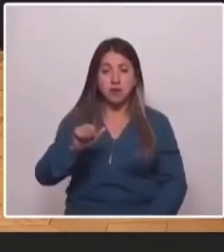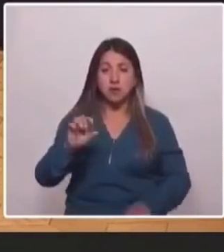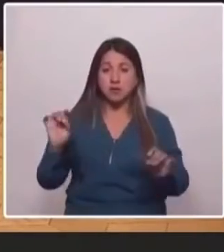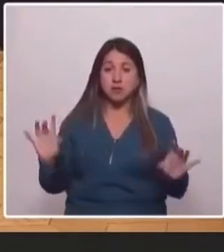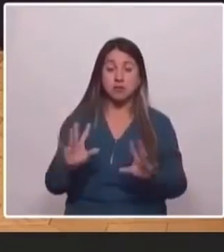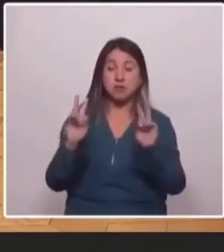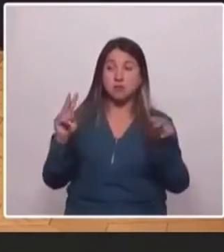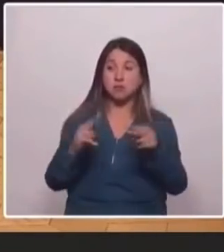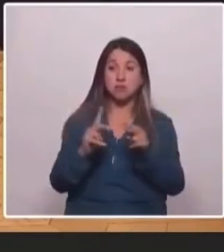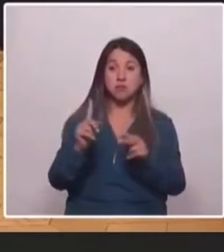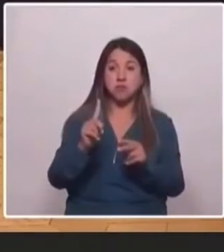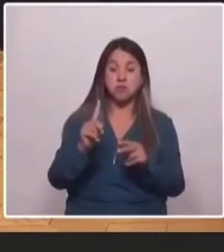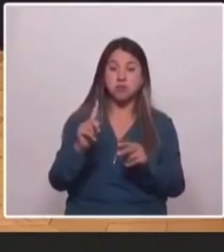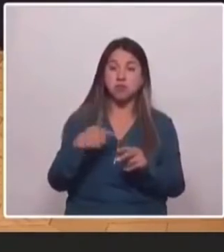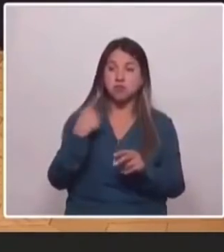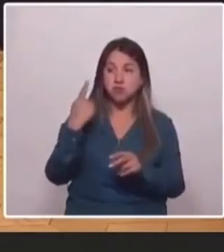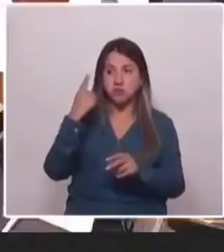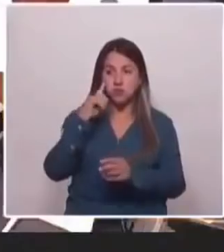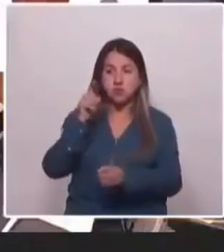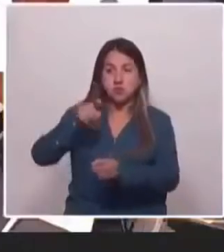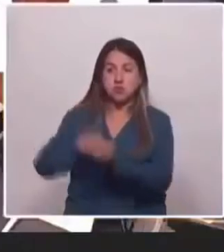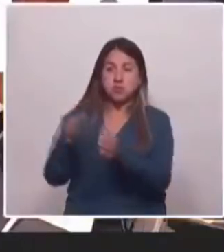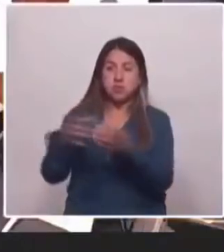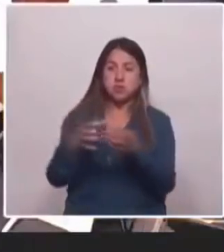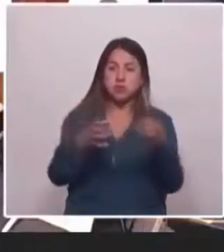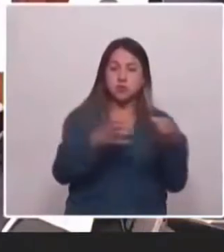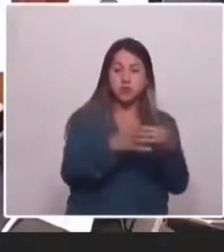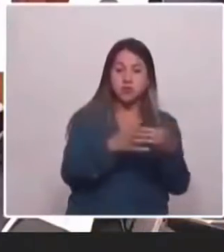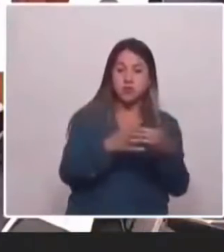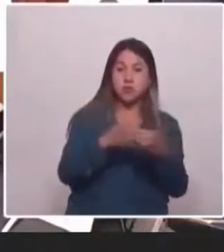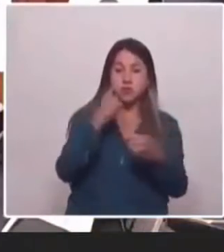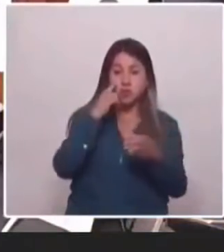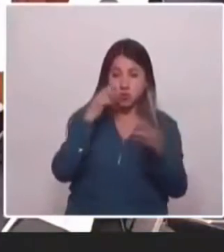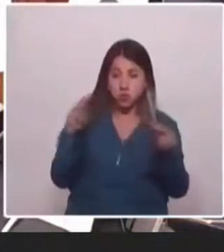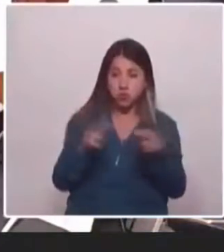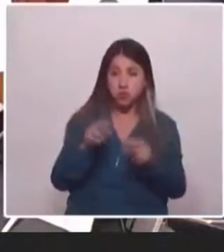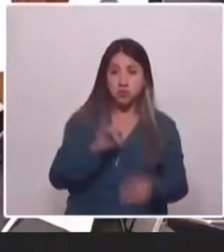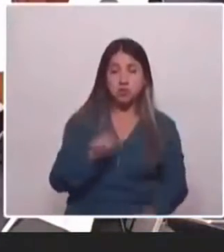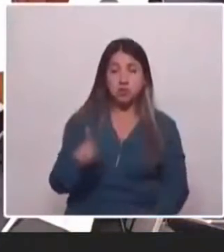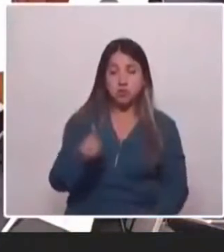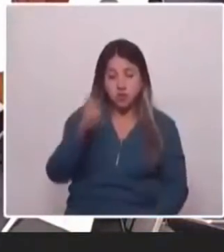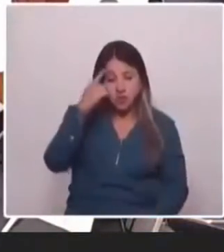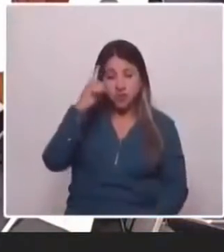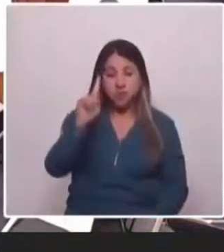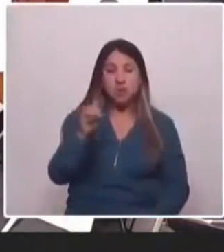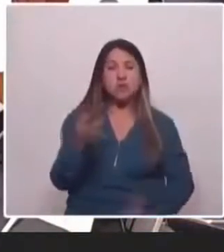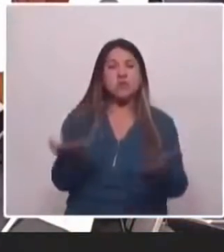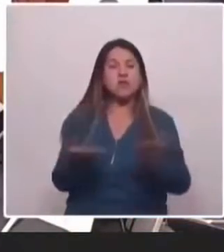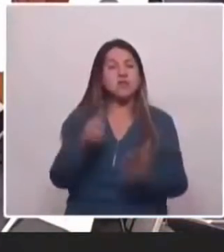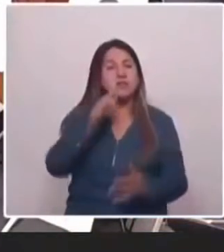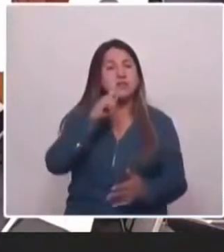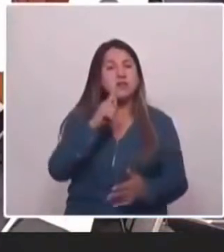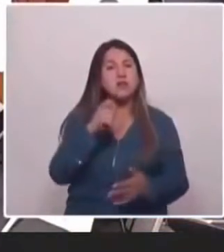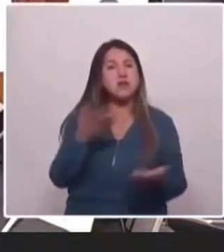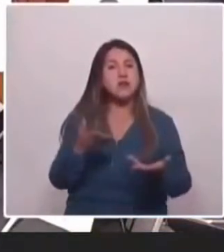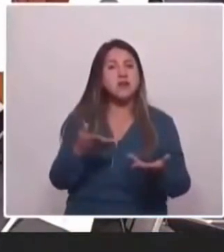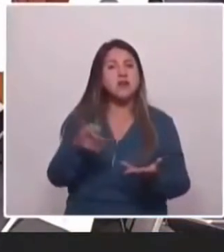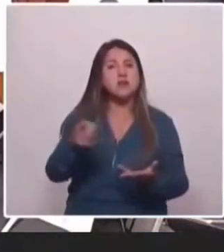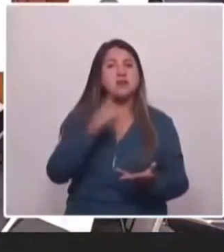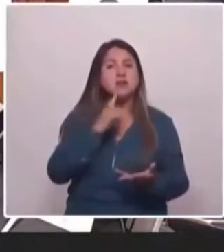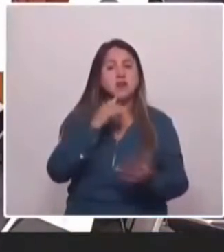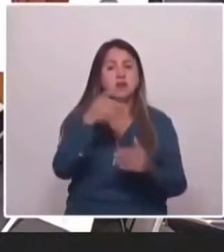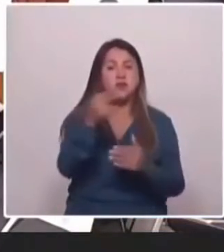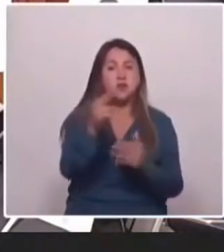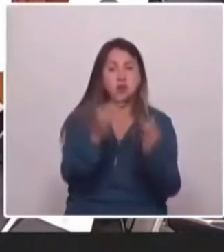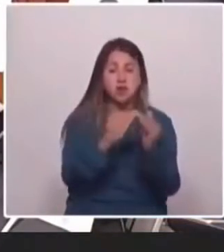los pueblos indígenas sin ellos, sin nuestra opinión, porque seremos los directamente afectados. Y además porque es una de